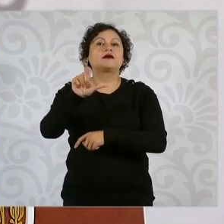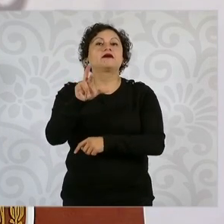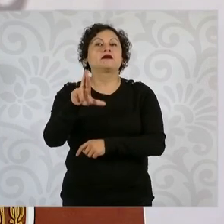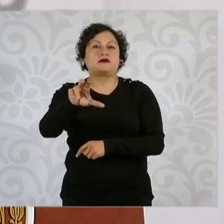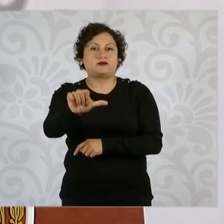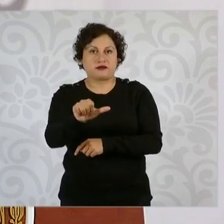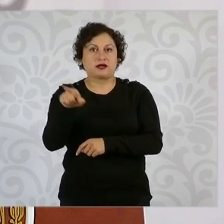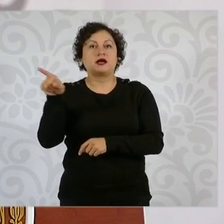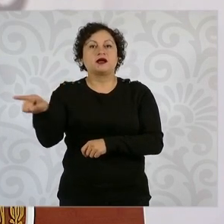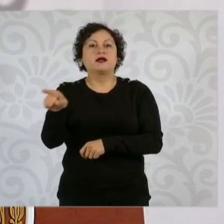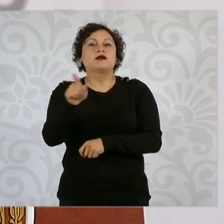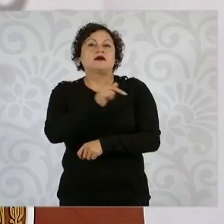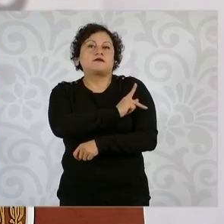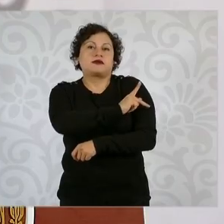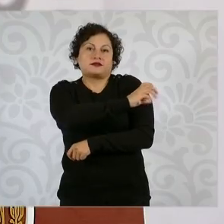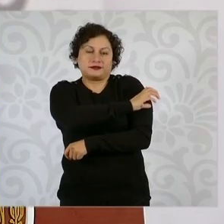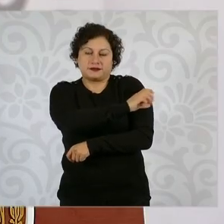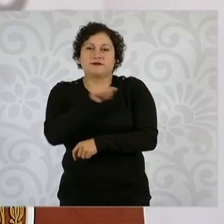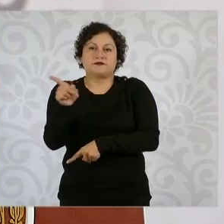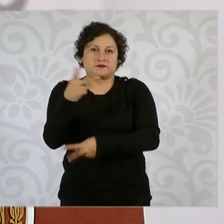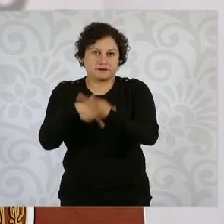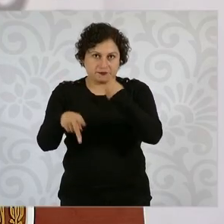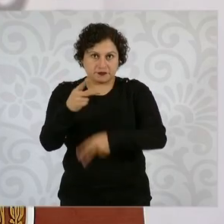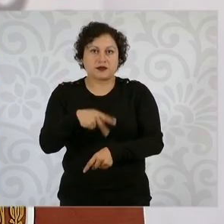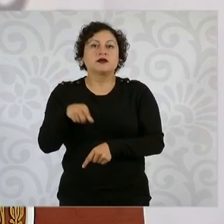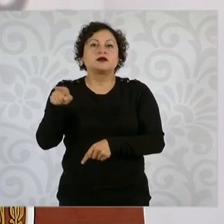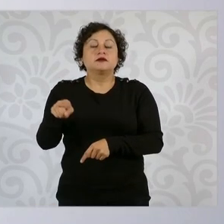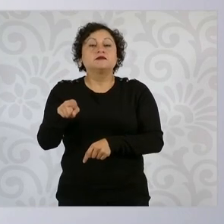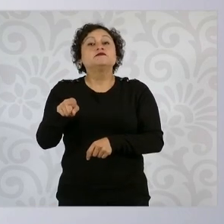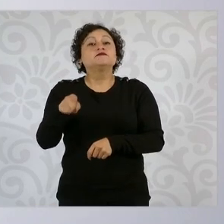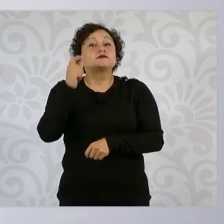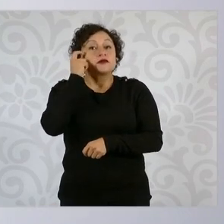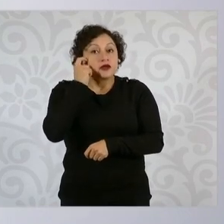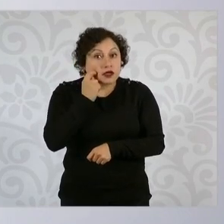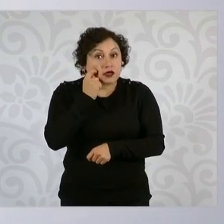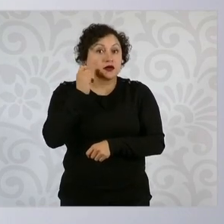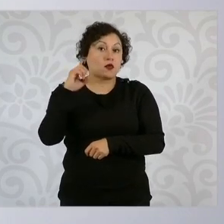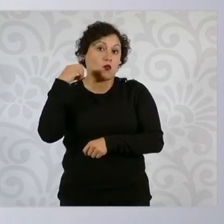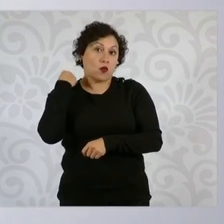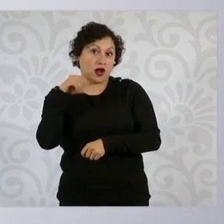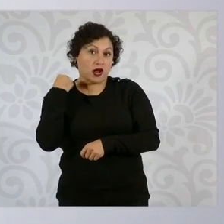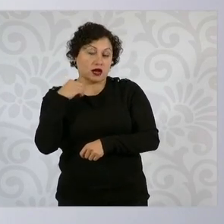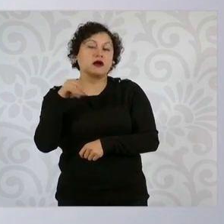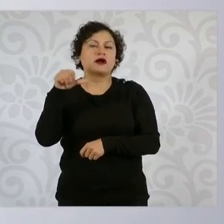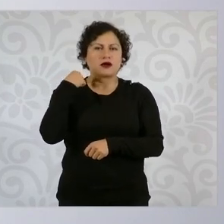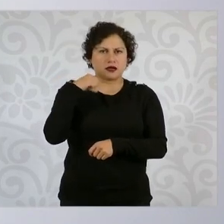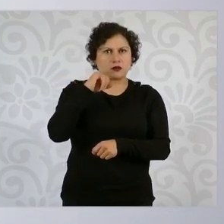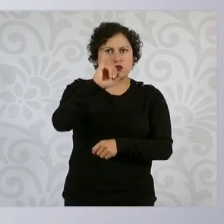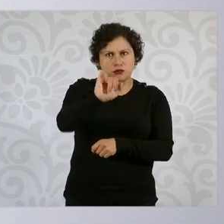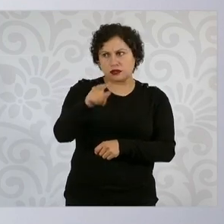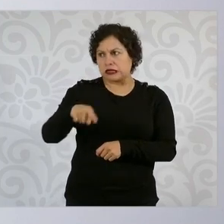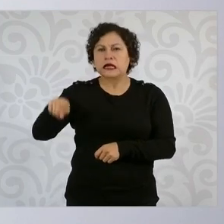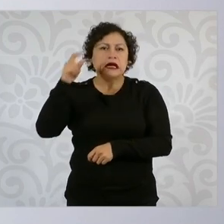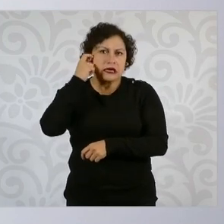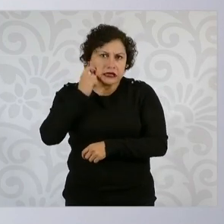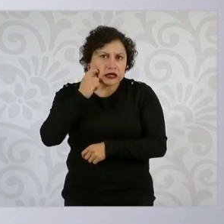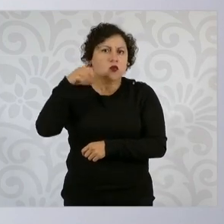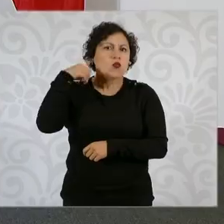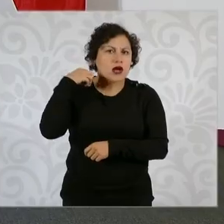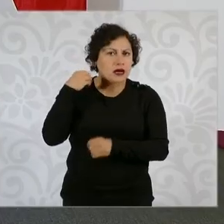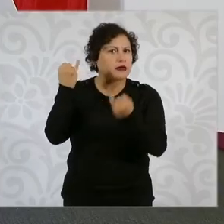Civil. Se está avanzando en todo Guerrero y Oaxaca, porque no solo es Acapulco, pero hay zonas